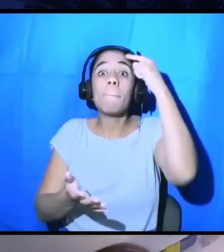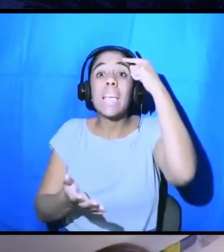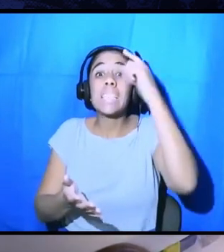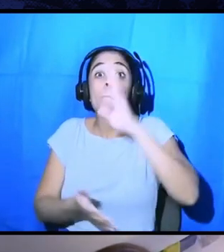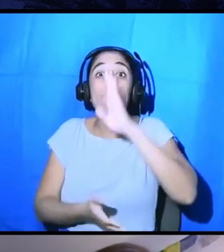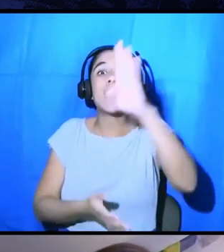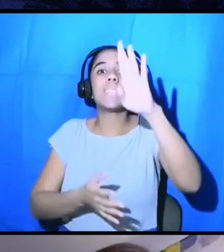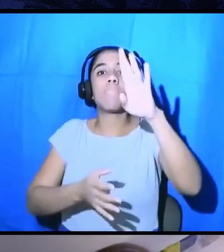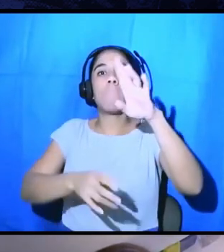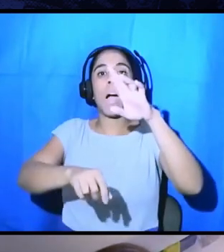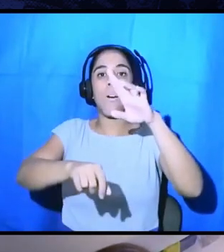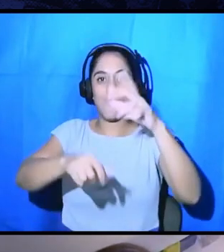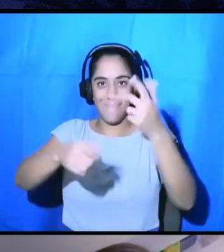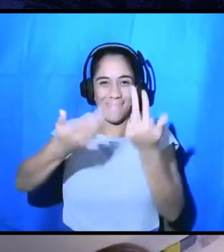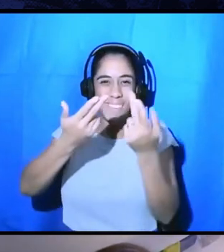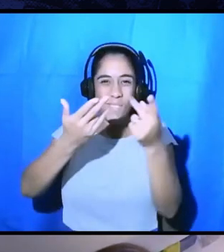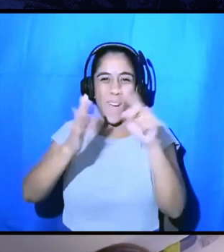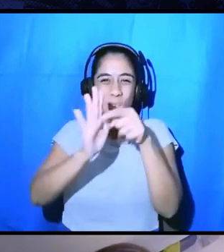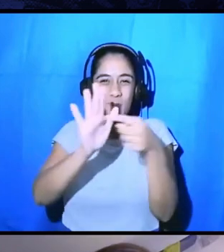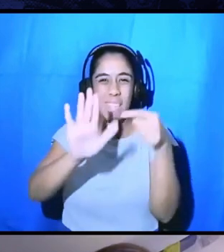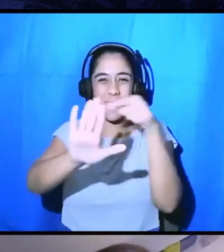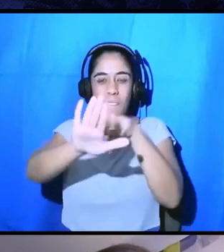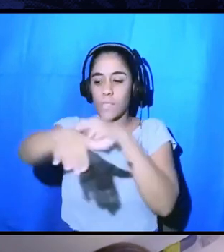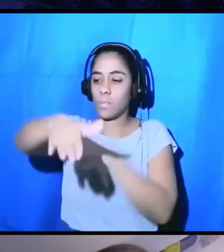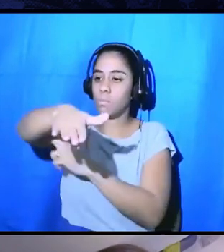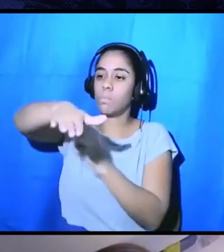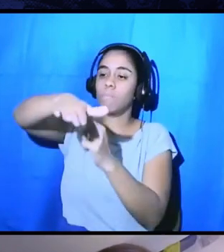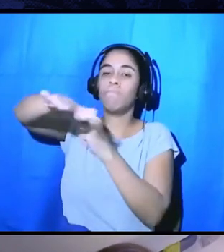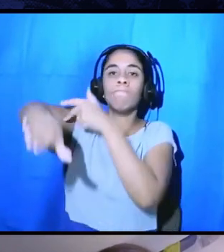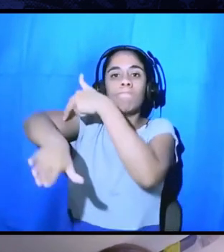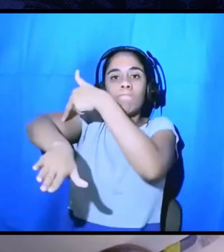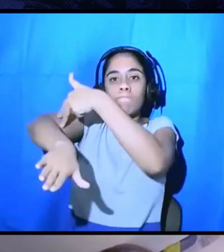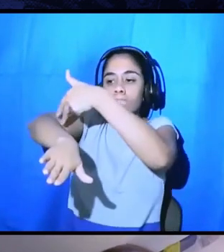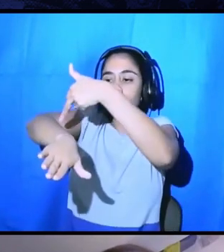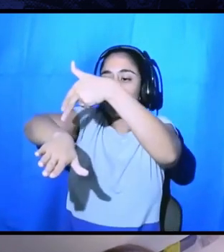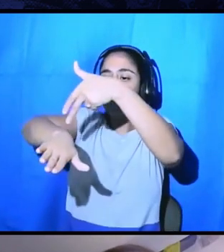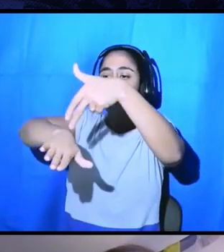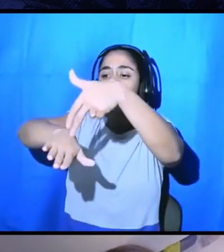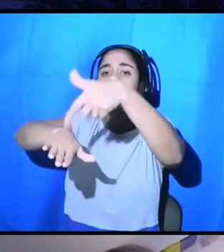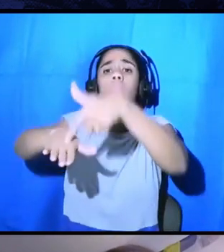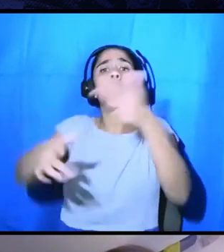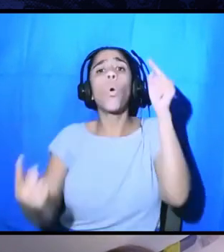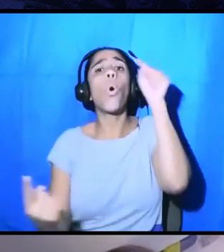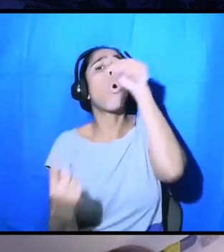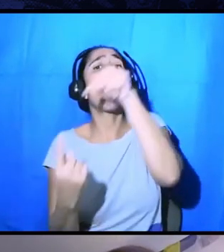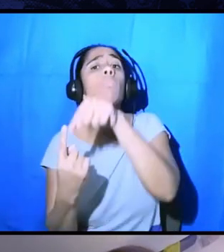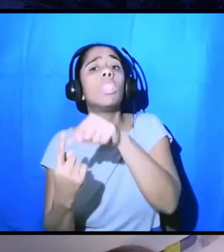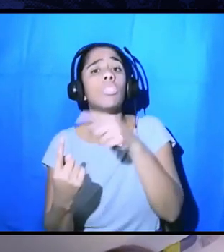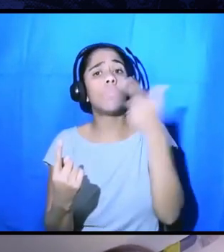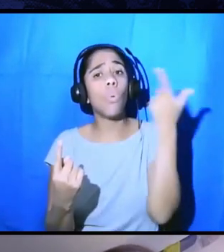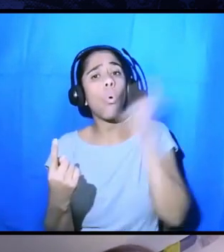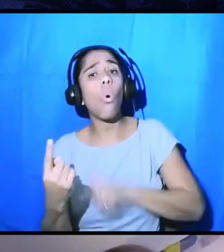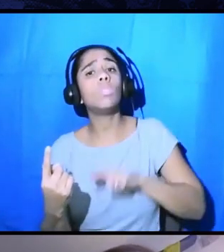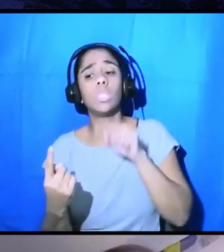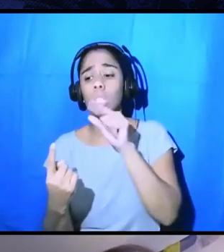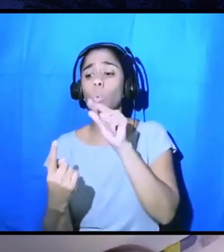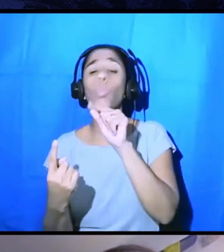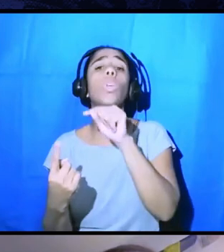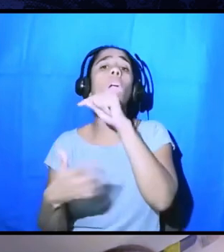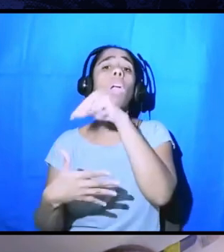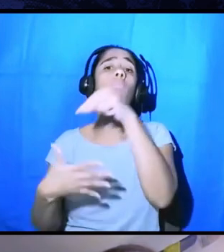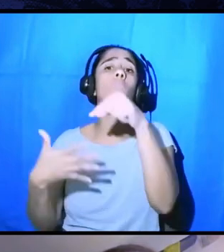vamos a tratar de dejar escrito en orden normativo tan grueso